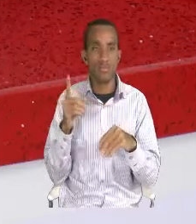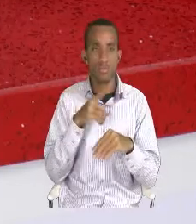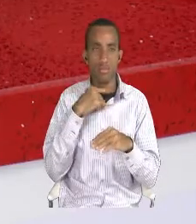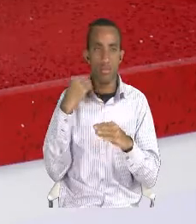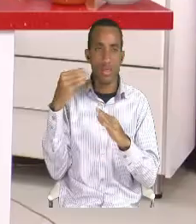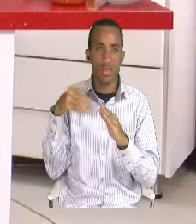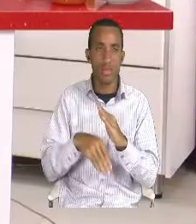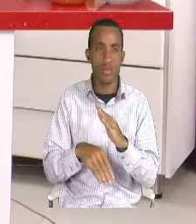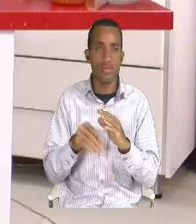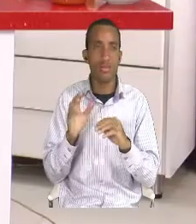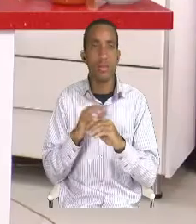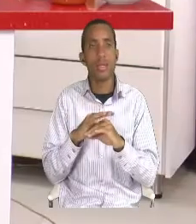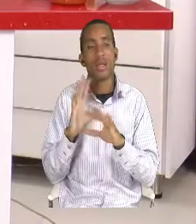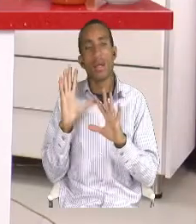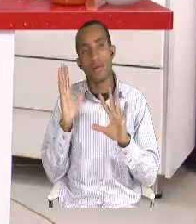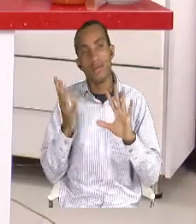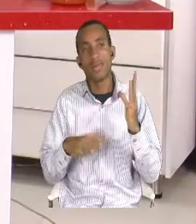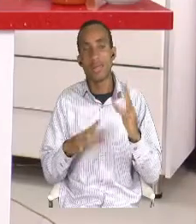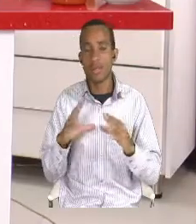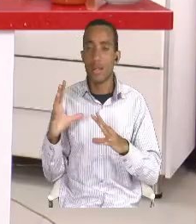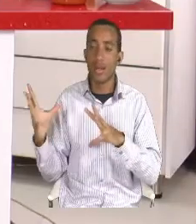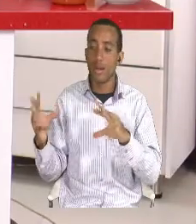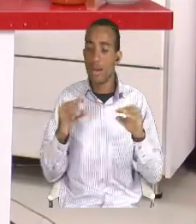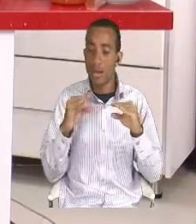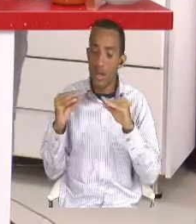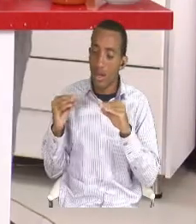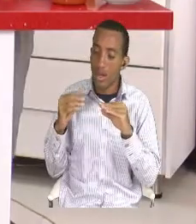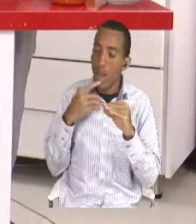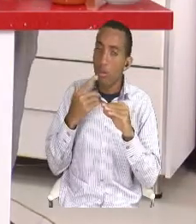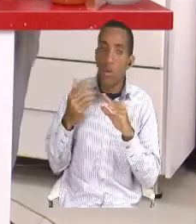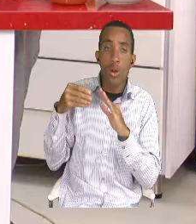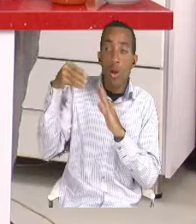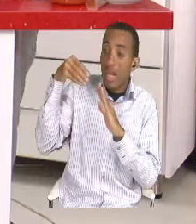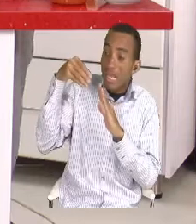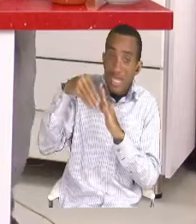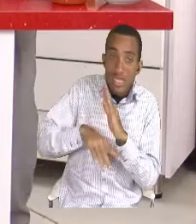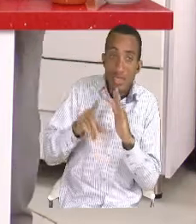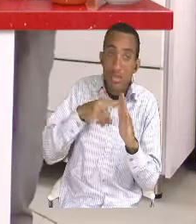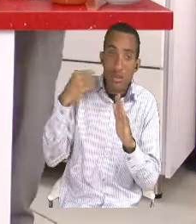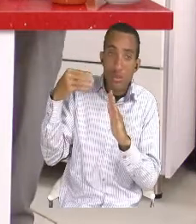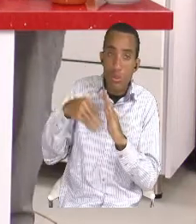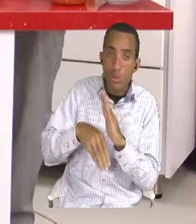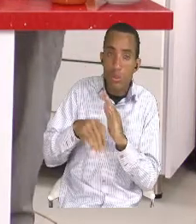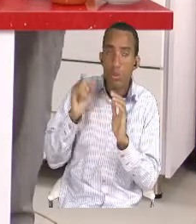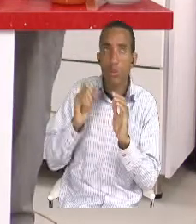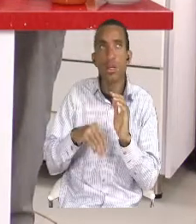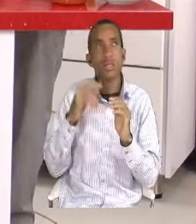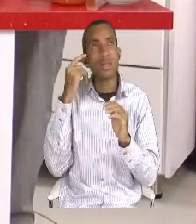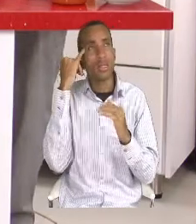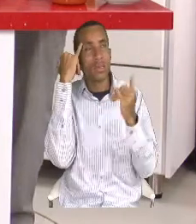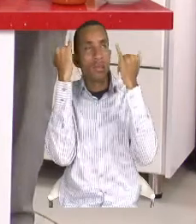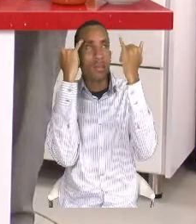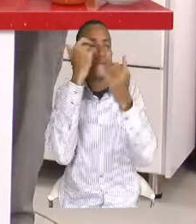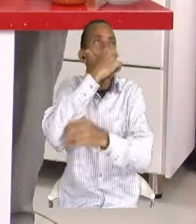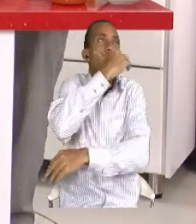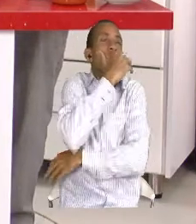Pero bueno, a veces las crisis son oportunidades que nos brindan, sobre todo a los comerciantes, ¿no? Que debemos reinventarnos, debemos